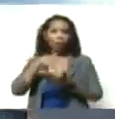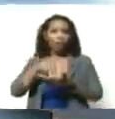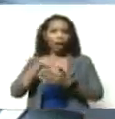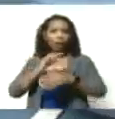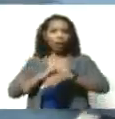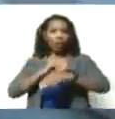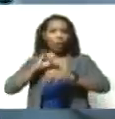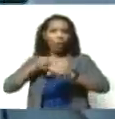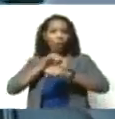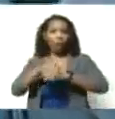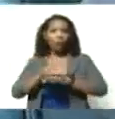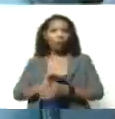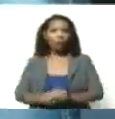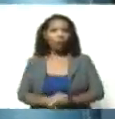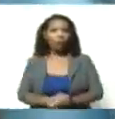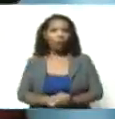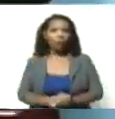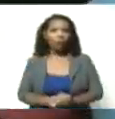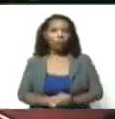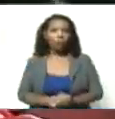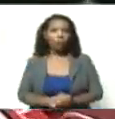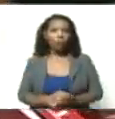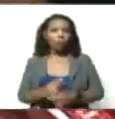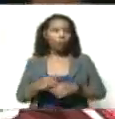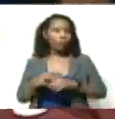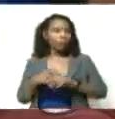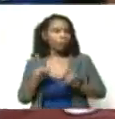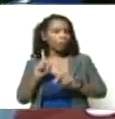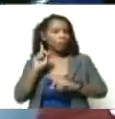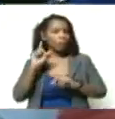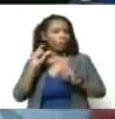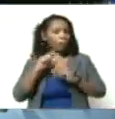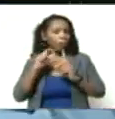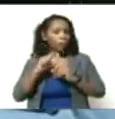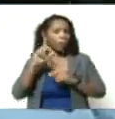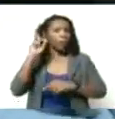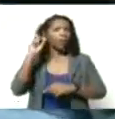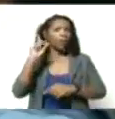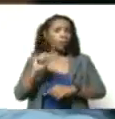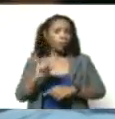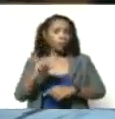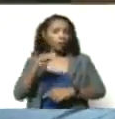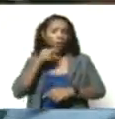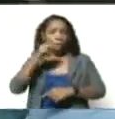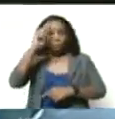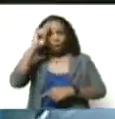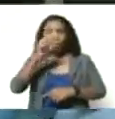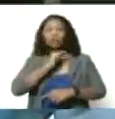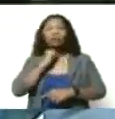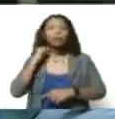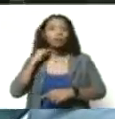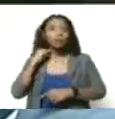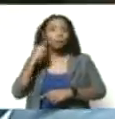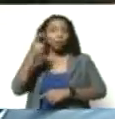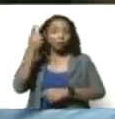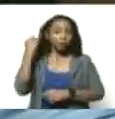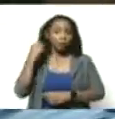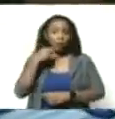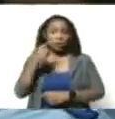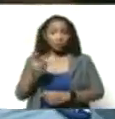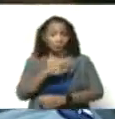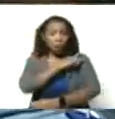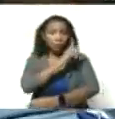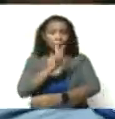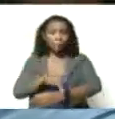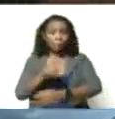Jorge Rodríguez. Pero en unas palabras también del padre Numa Molina ayer, cuando los poetas